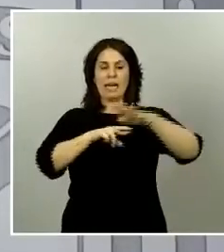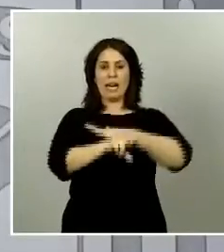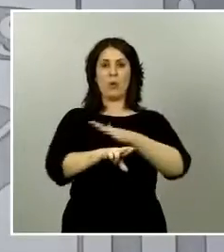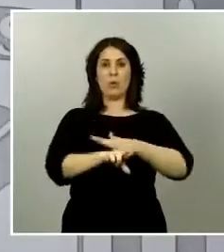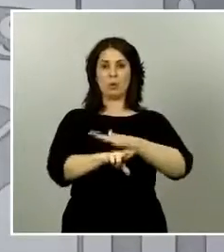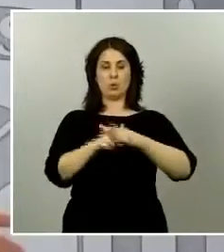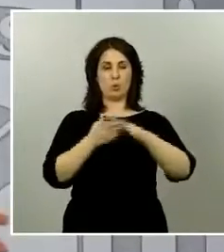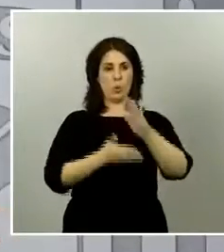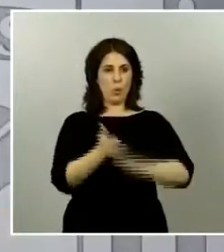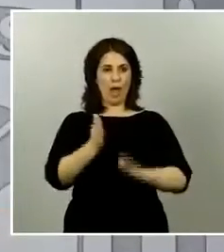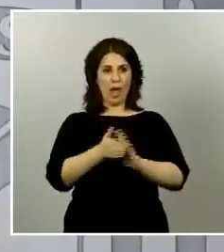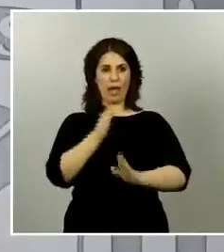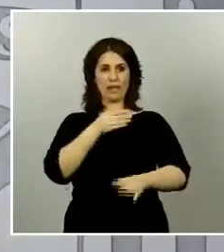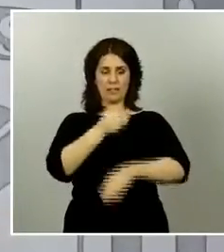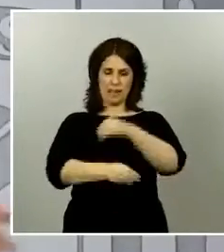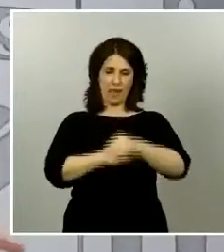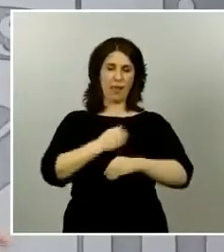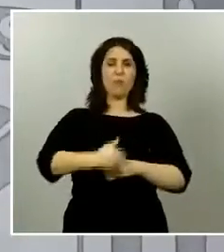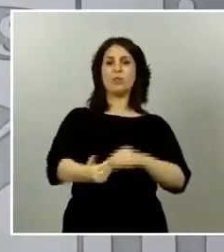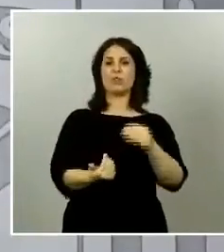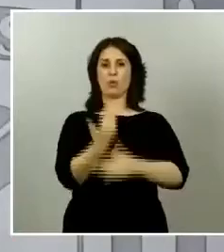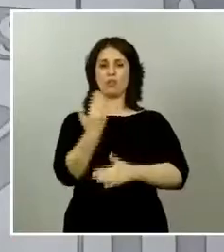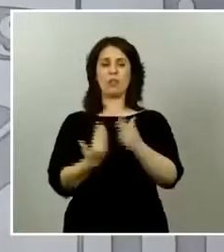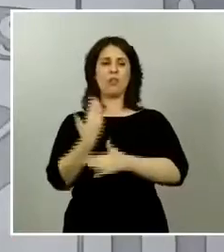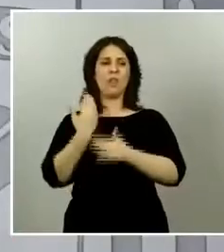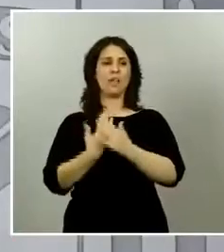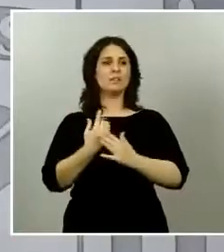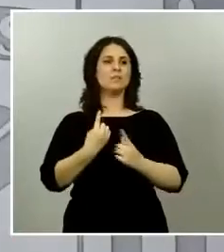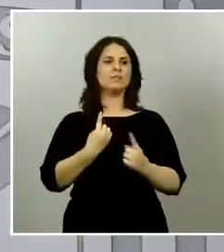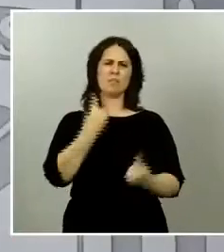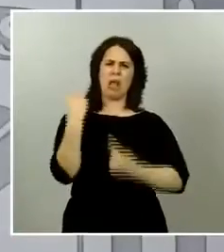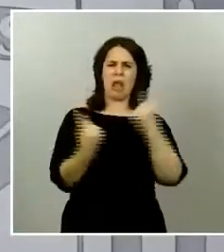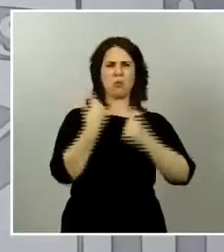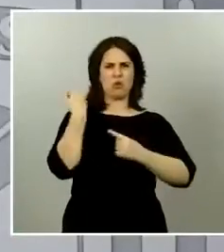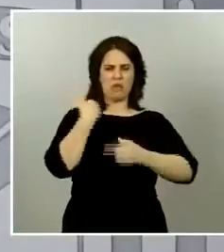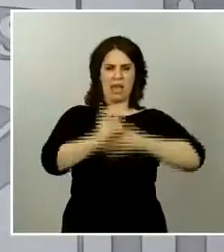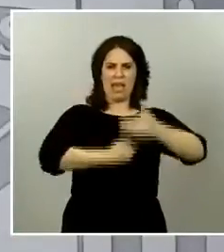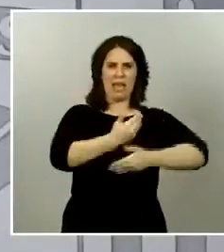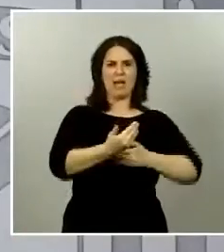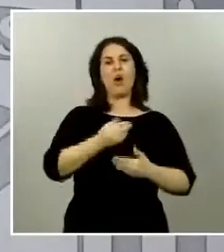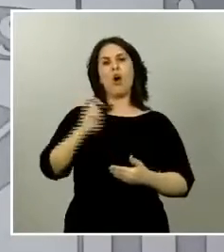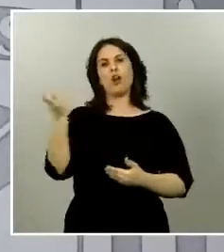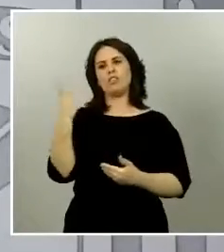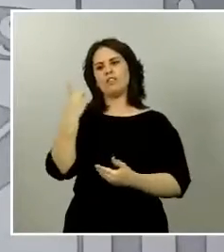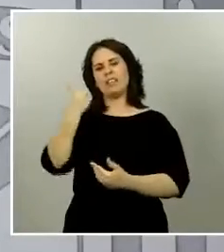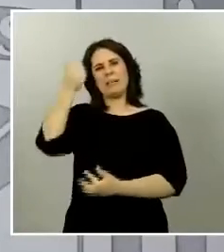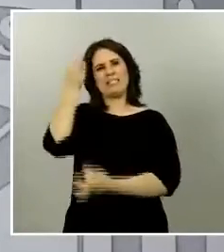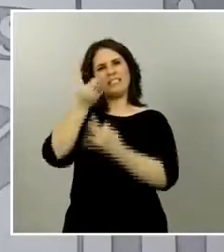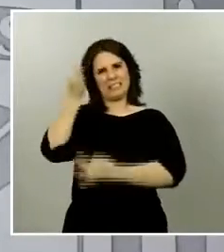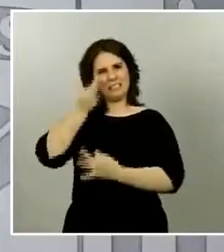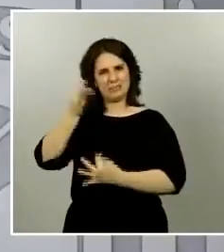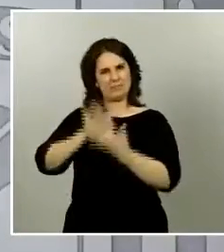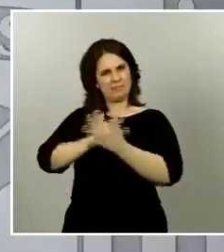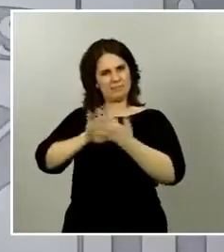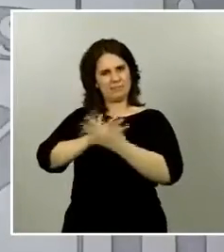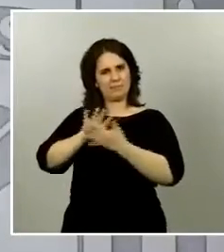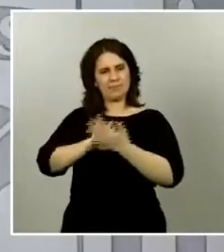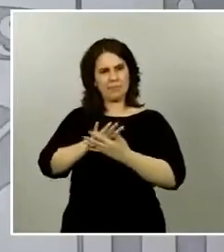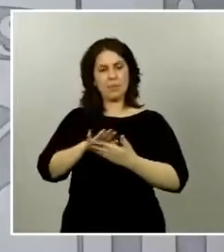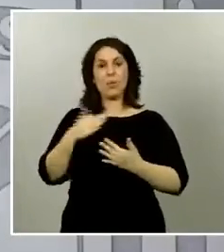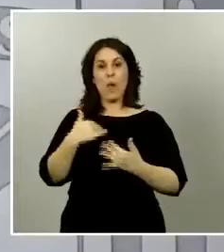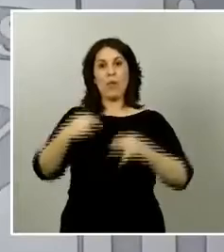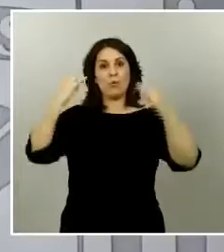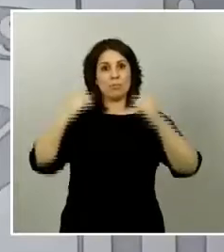con ese conjunto de instrumentos que van a concretarse en los próximos días, algunos de ellos ya están del todo avanzados,